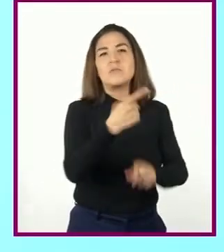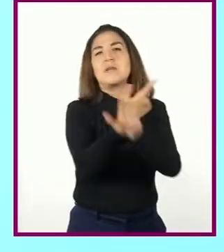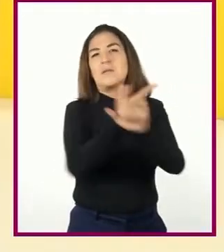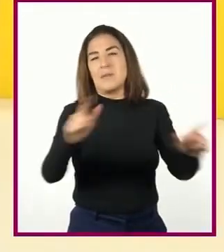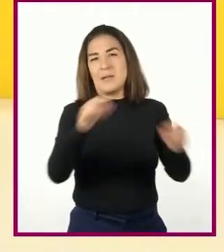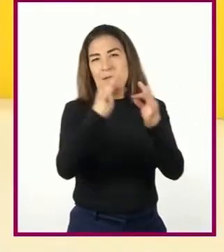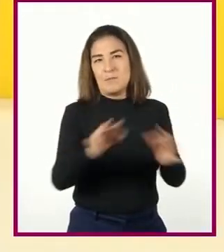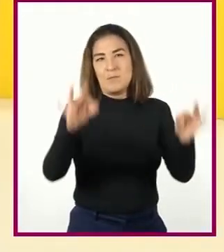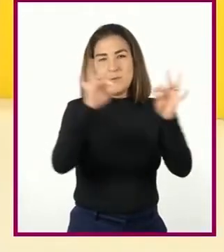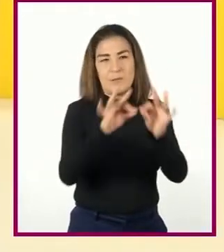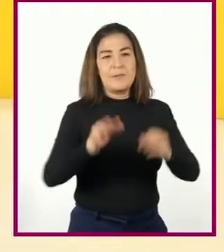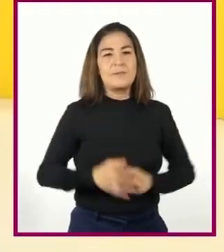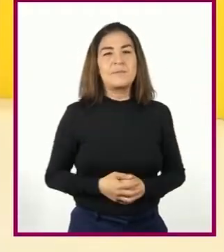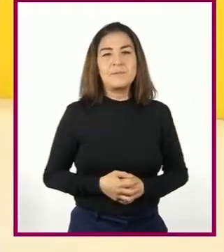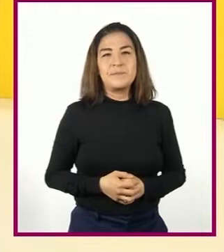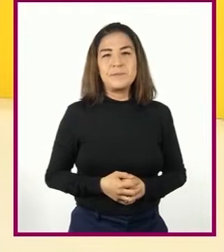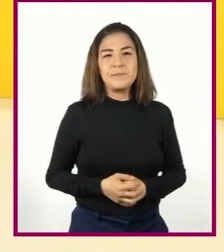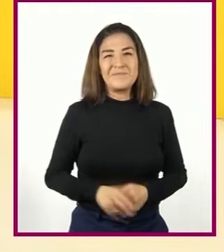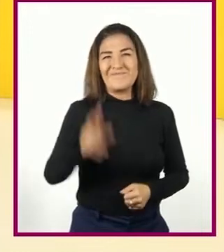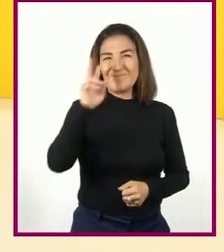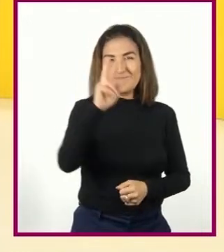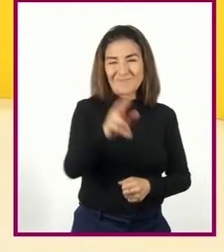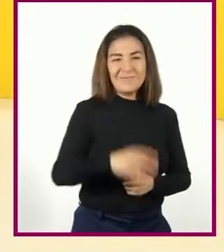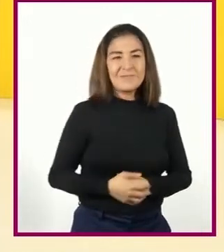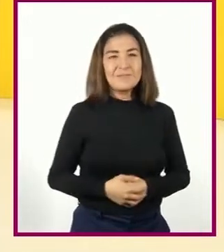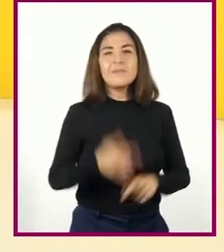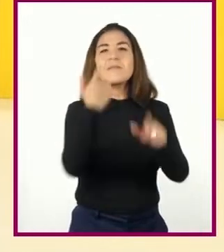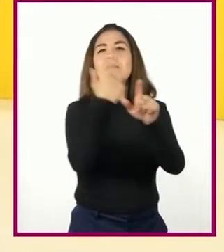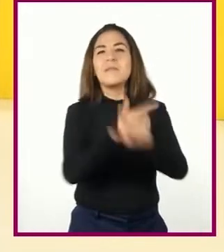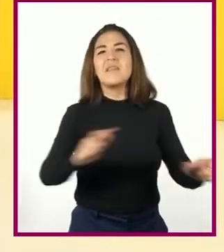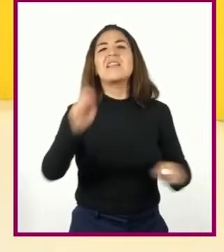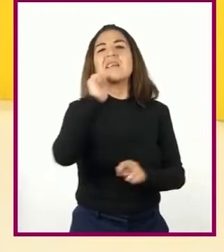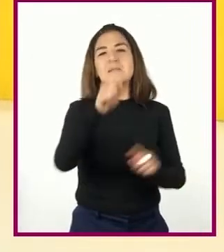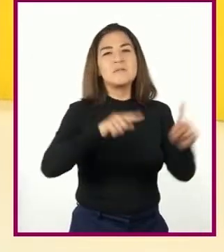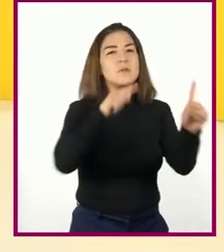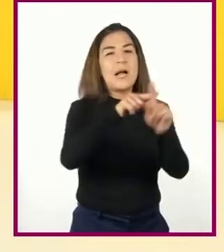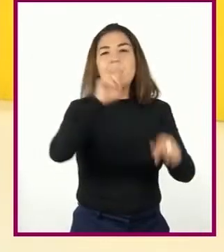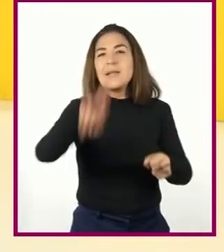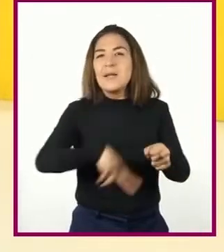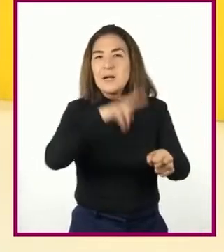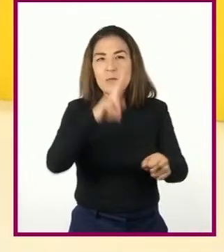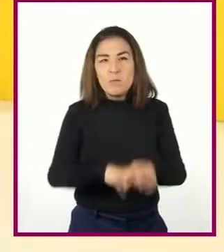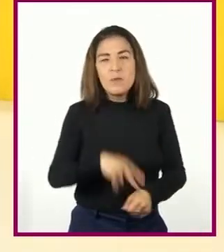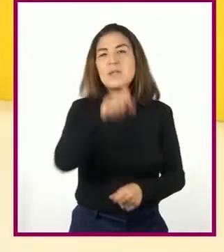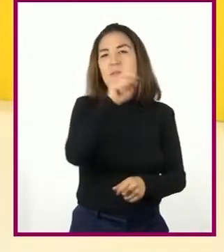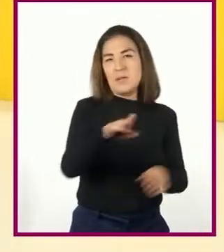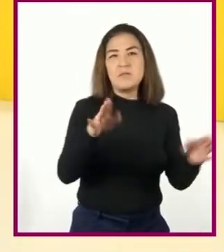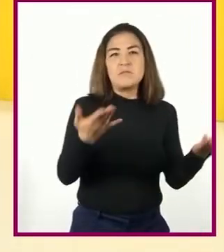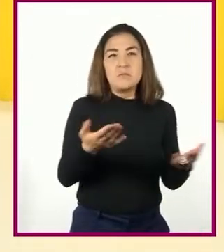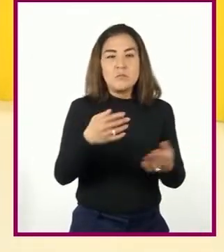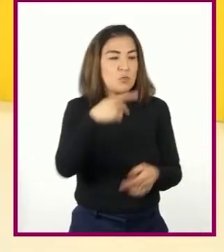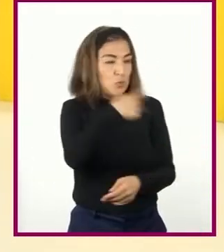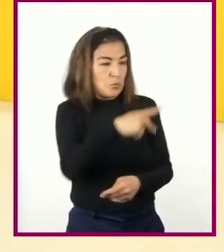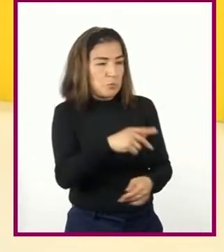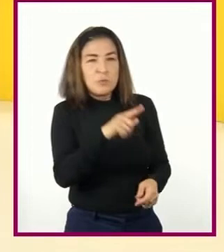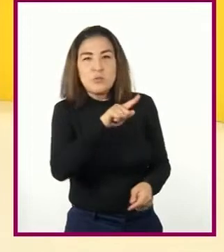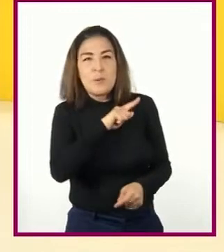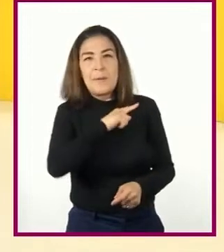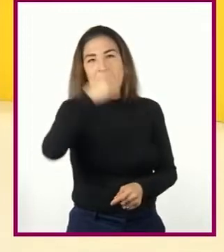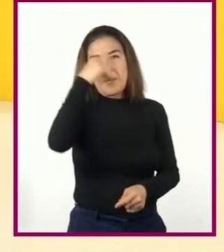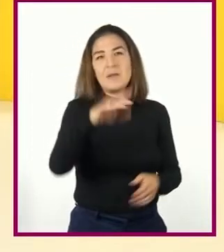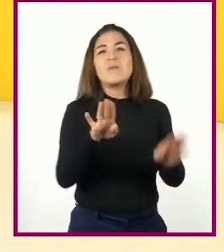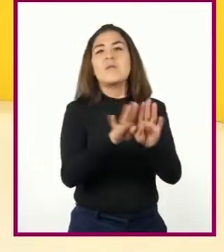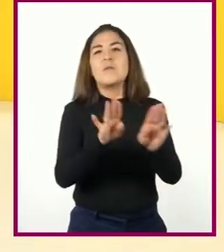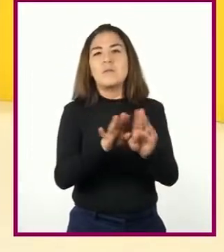fundamentales. Como apreciaron, la libertad es la facultad natural o capacidad innata que tenemos para tomar